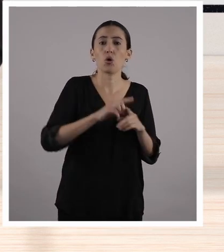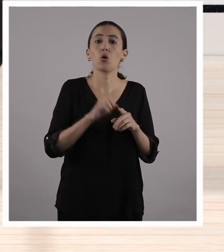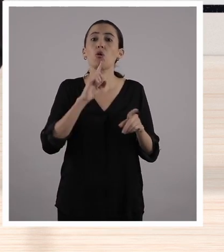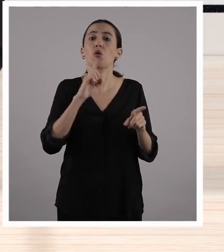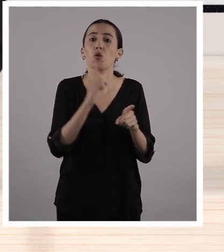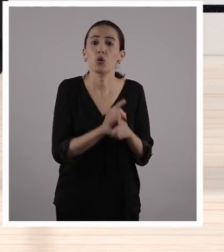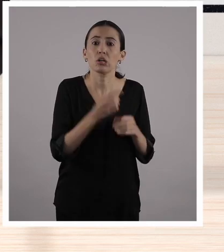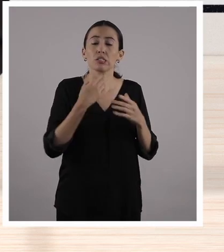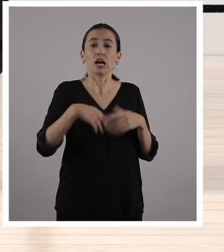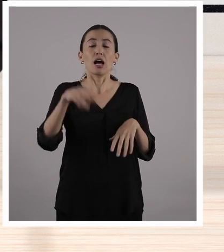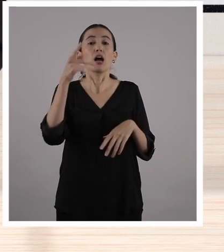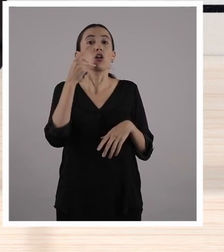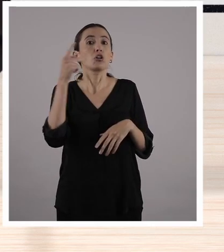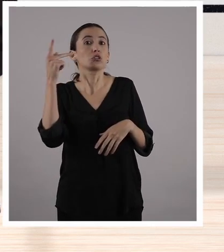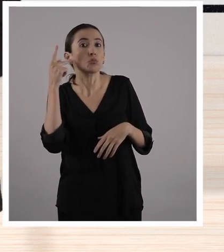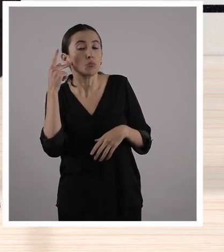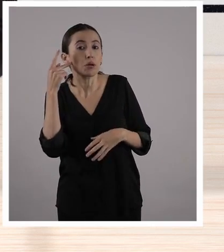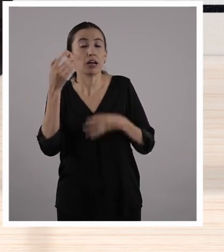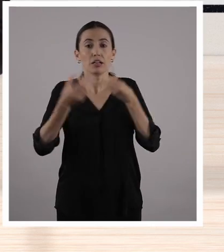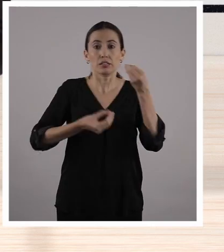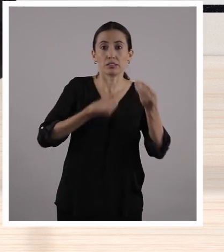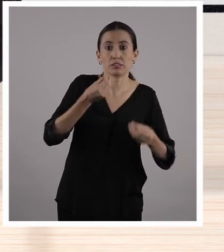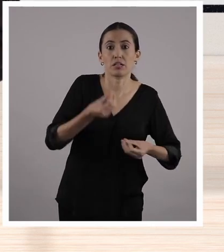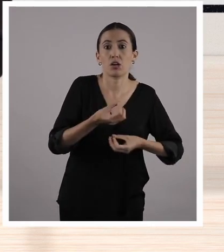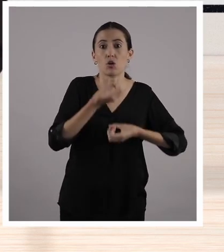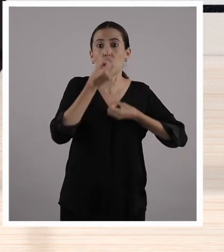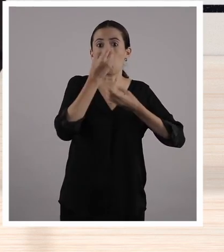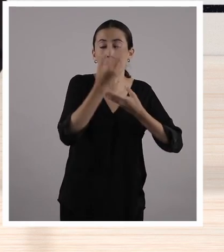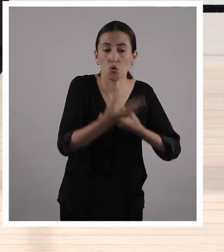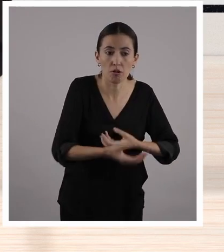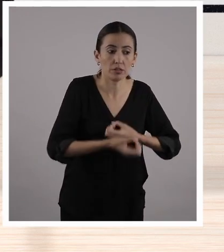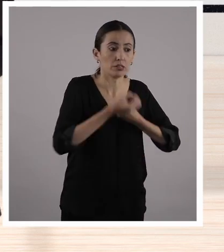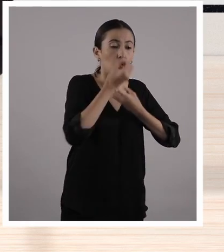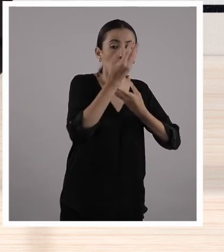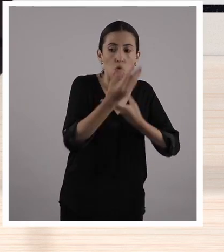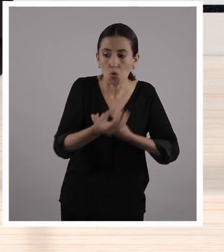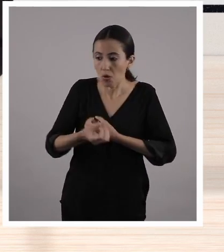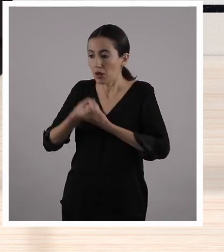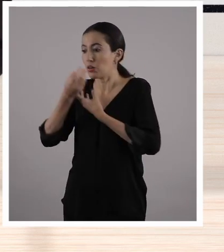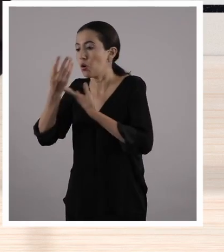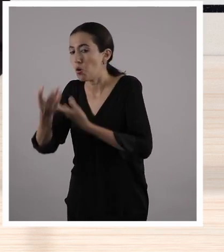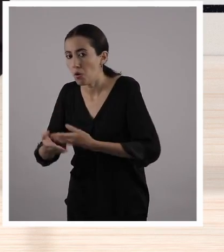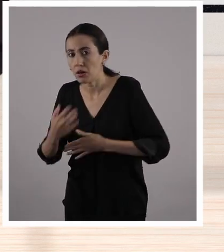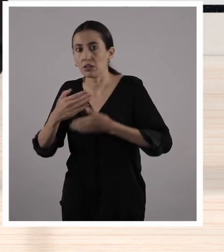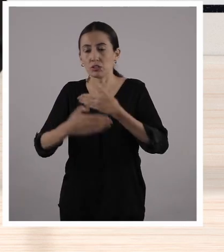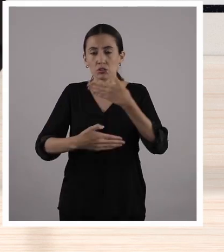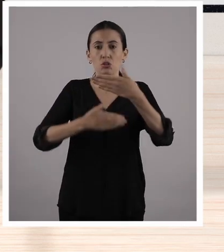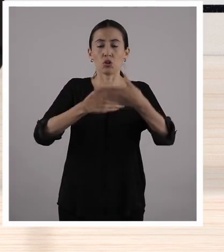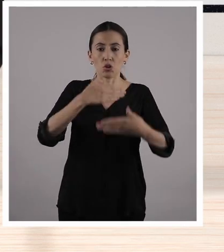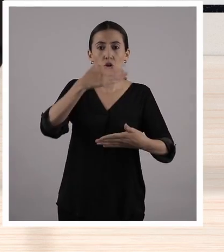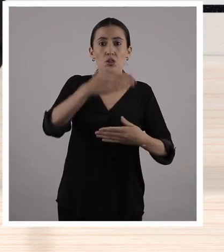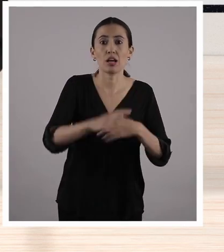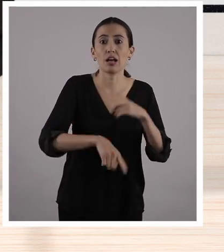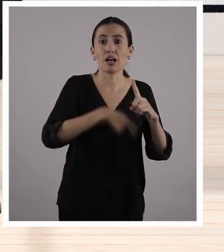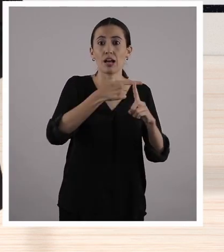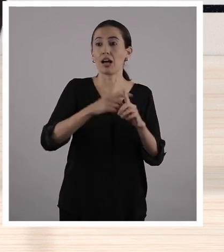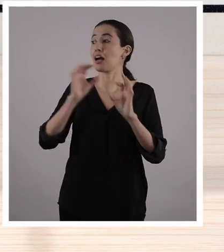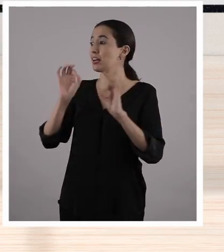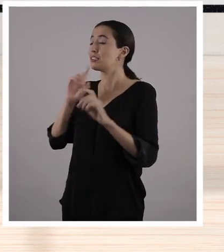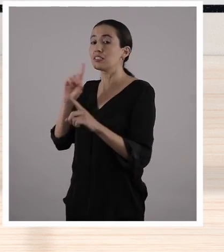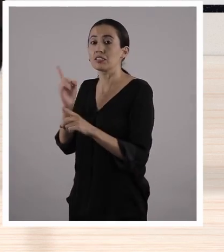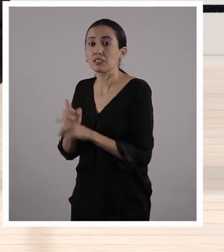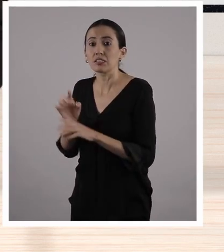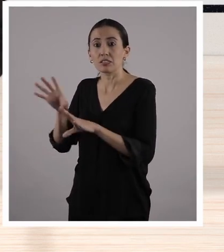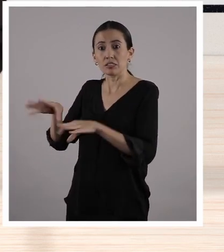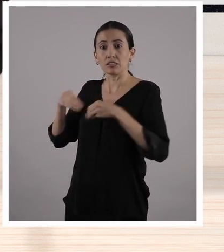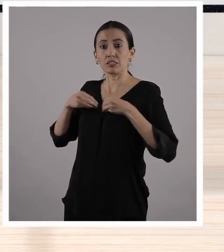boca. O sea, los padres contaban las historias a sus hijos y ellos a sus hijos, hasta que ya se pudo hacer un registro escrito. Qué lindo,